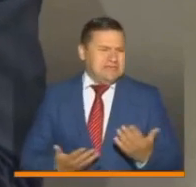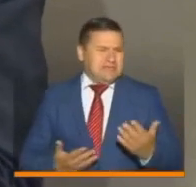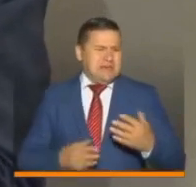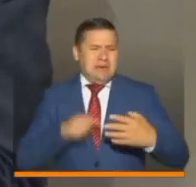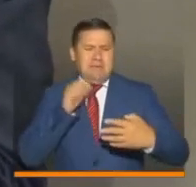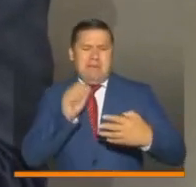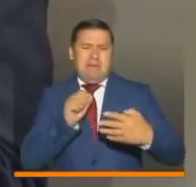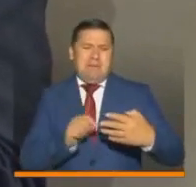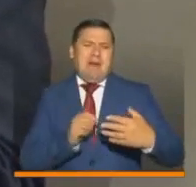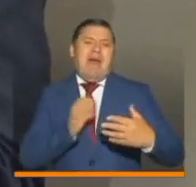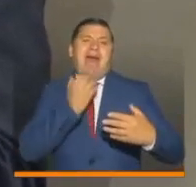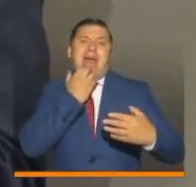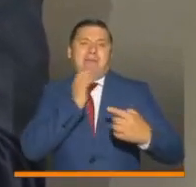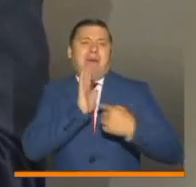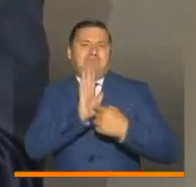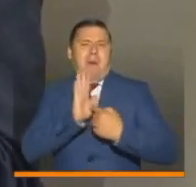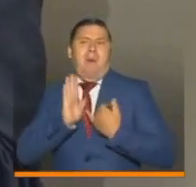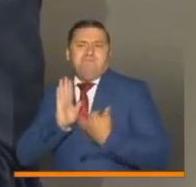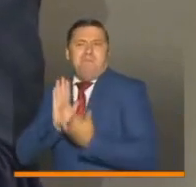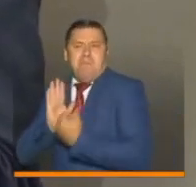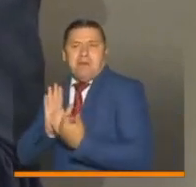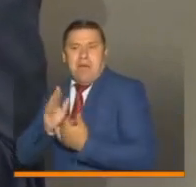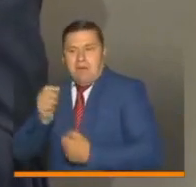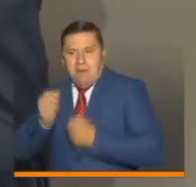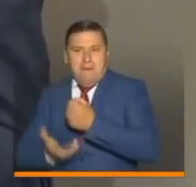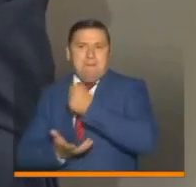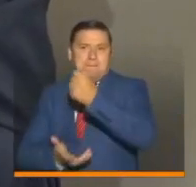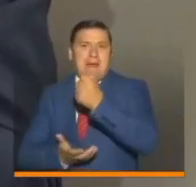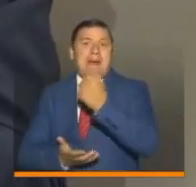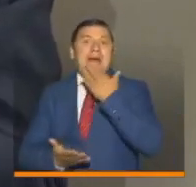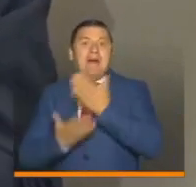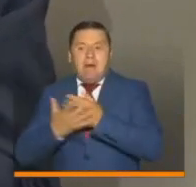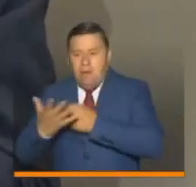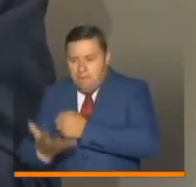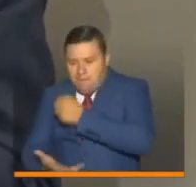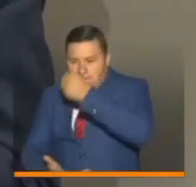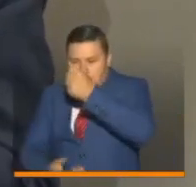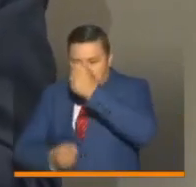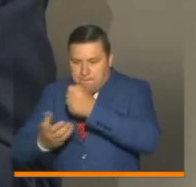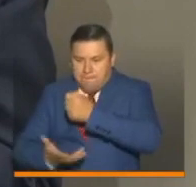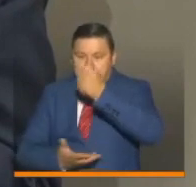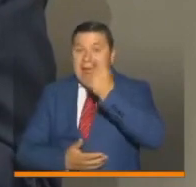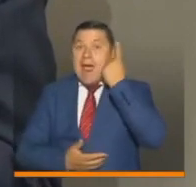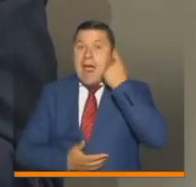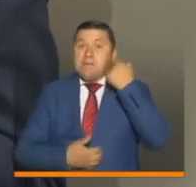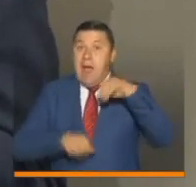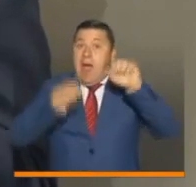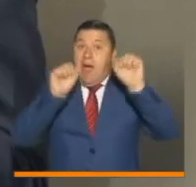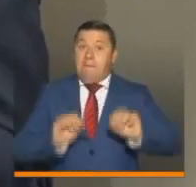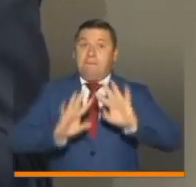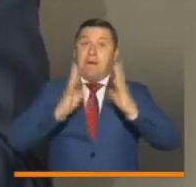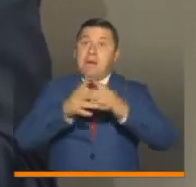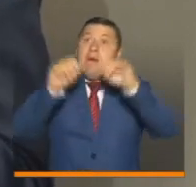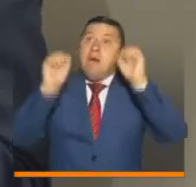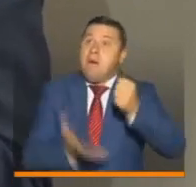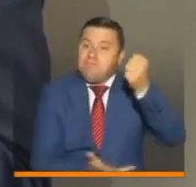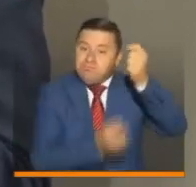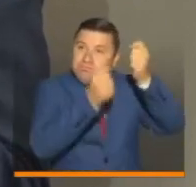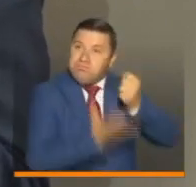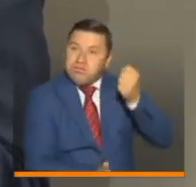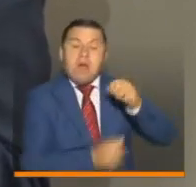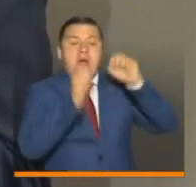son algunos ejemplos, presidente, de los que se financian a través del presupuesto que fue aprobado ayer por el Congreso y, pues, por